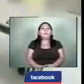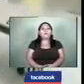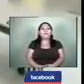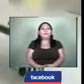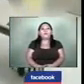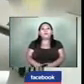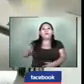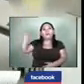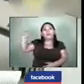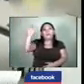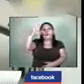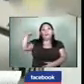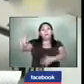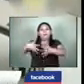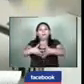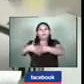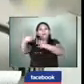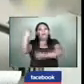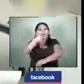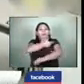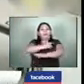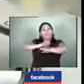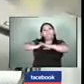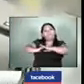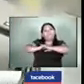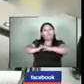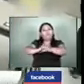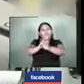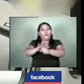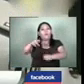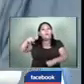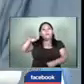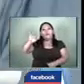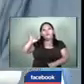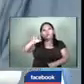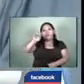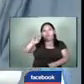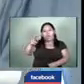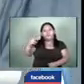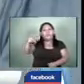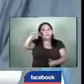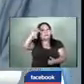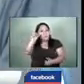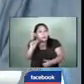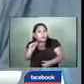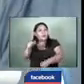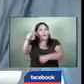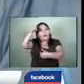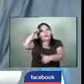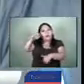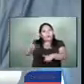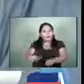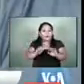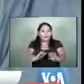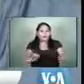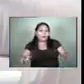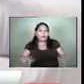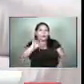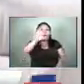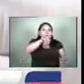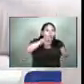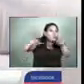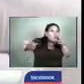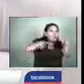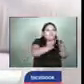En Estados Unidos, la vacuna anticovid de Pfizer está cada vez más cerca de ser avalada para su uso en niños de 5 a